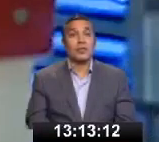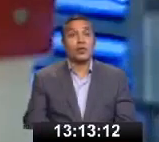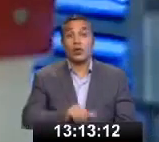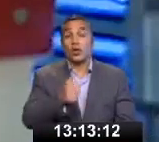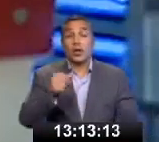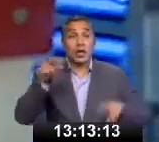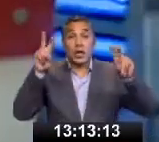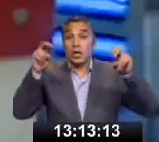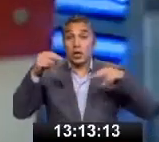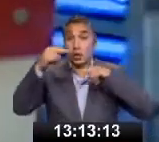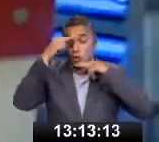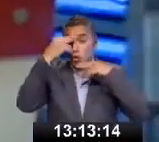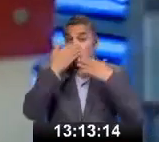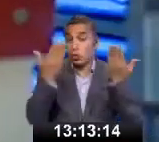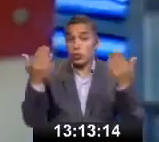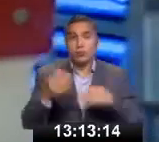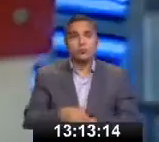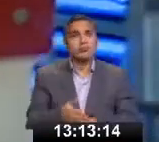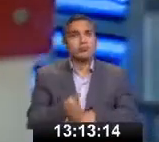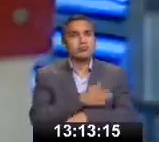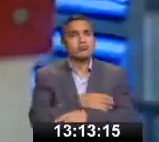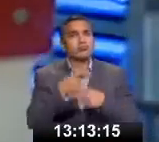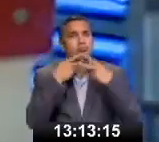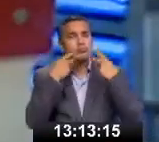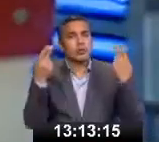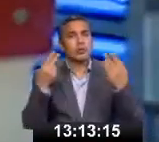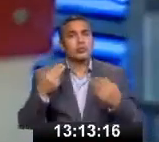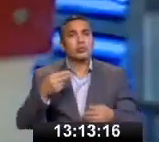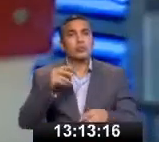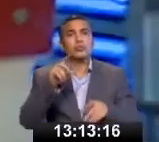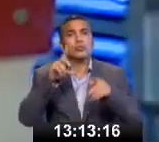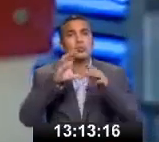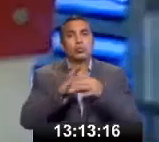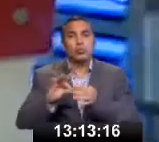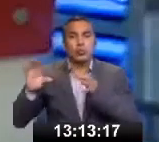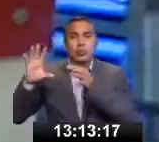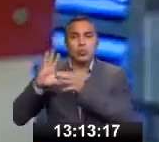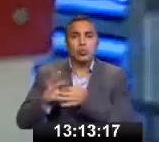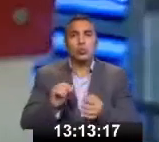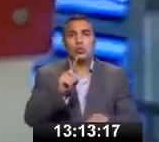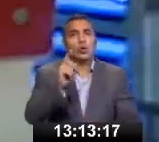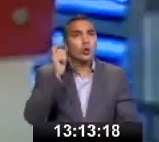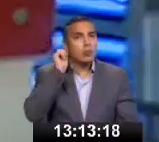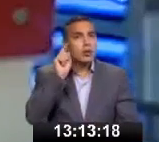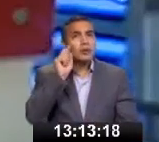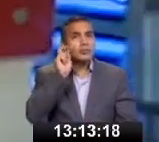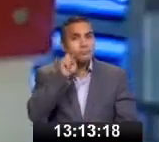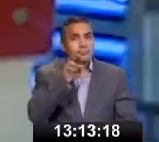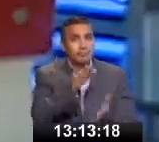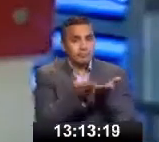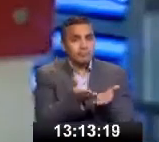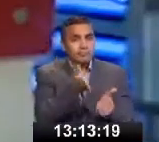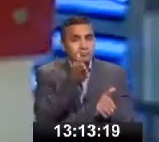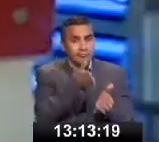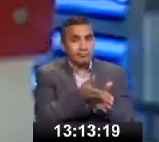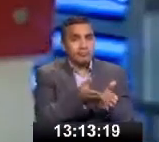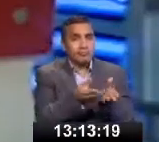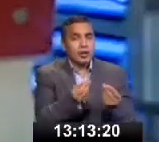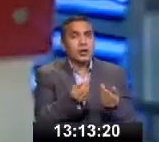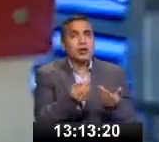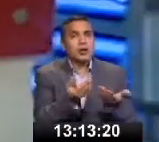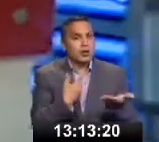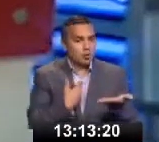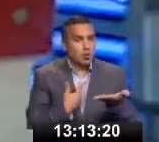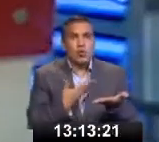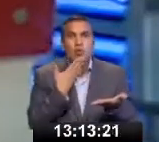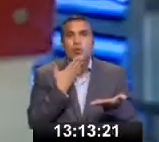En otro orden de noticias, amigos, y como lo anunciamos, vamos con la historia del joven quien encontró una billetera y buscó a su dueño a través